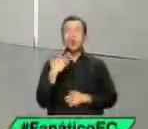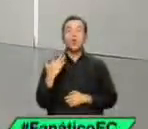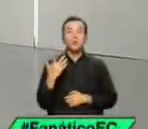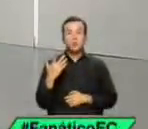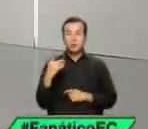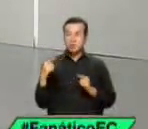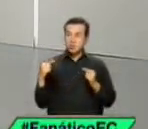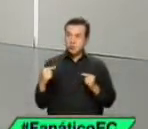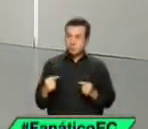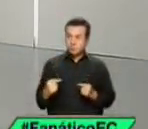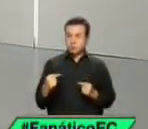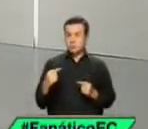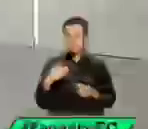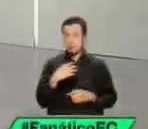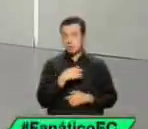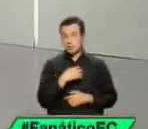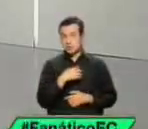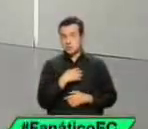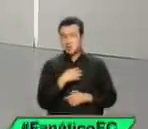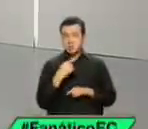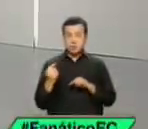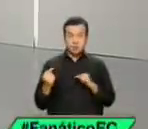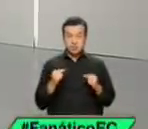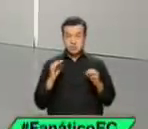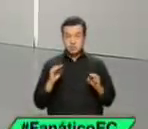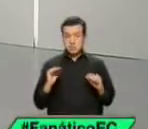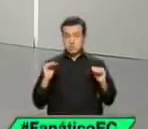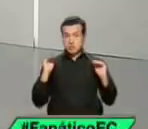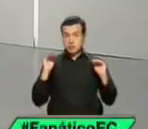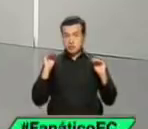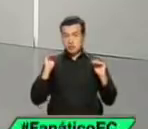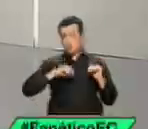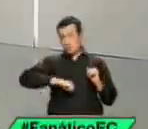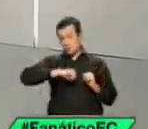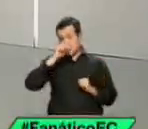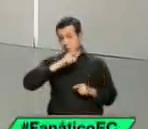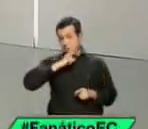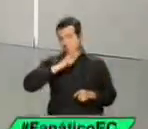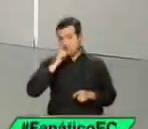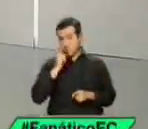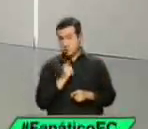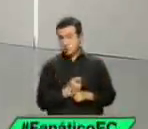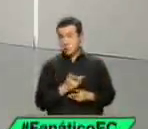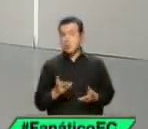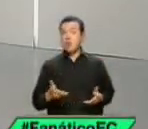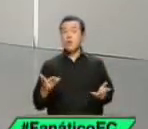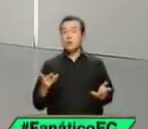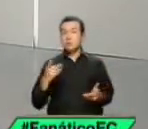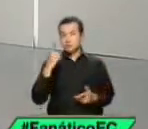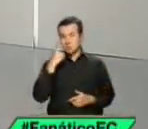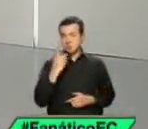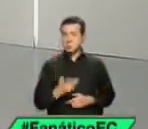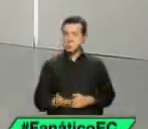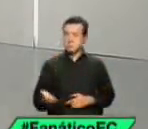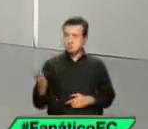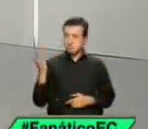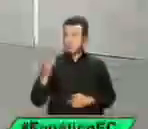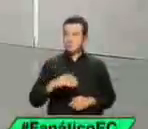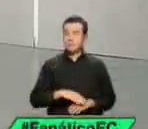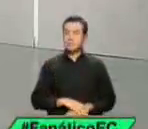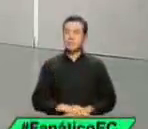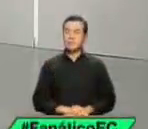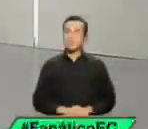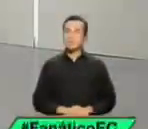tipo de encuentros. ¿Será que Barcelona tiene la jerarquía suficiente para ganar con contundencia de locales? Pues revisamos a continuación las